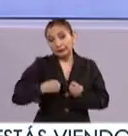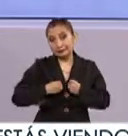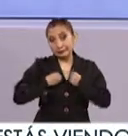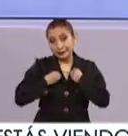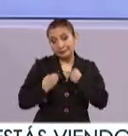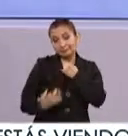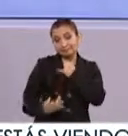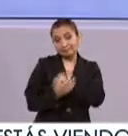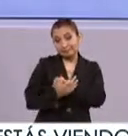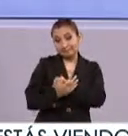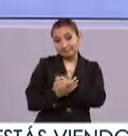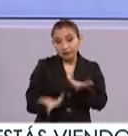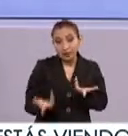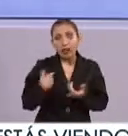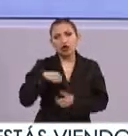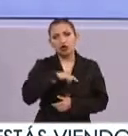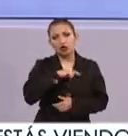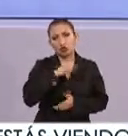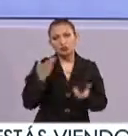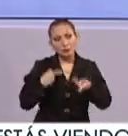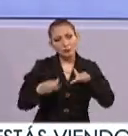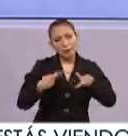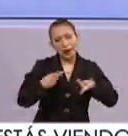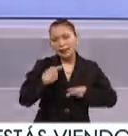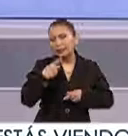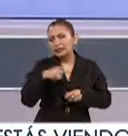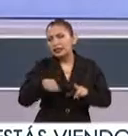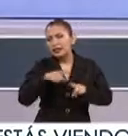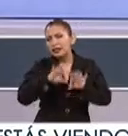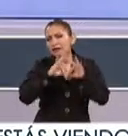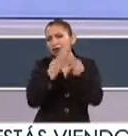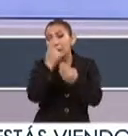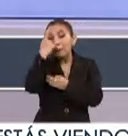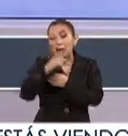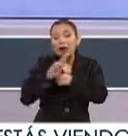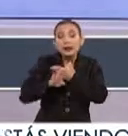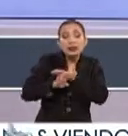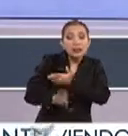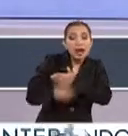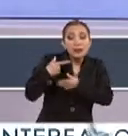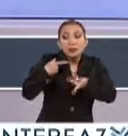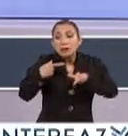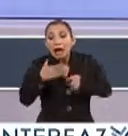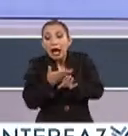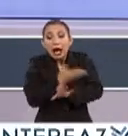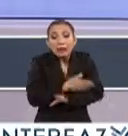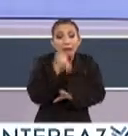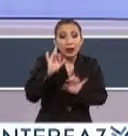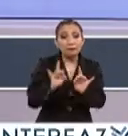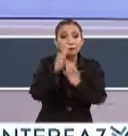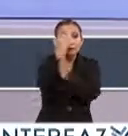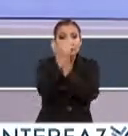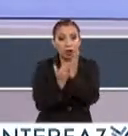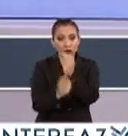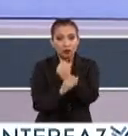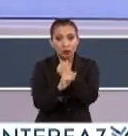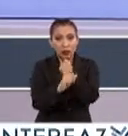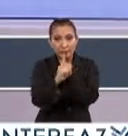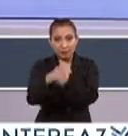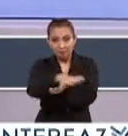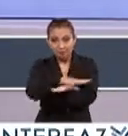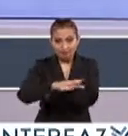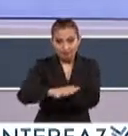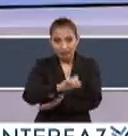nos condiciona, hemos tenido que desarrollar diferentes metodologías de prevención y de mitigación de los efectos de dichos